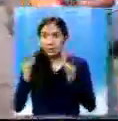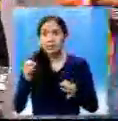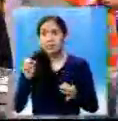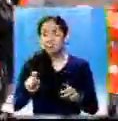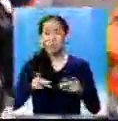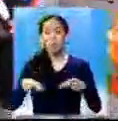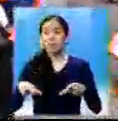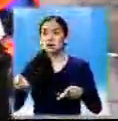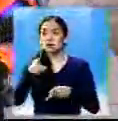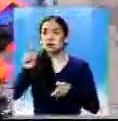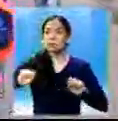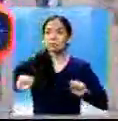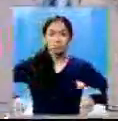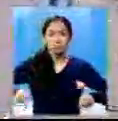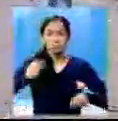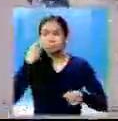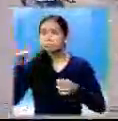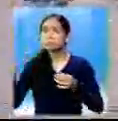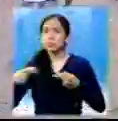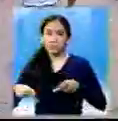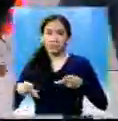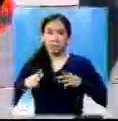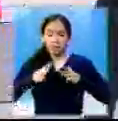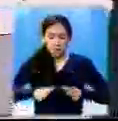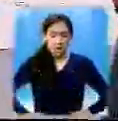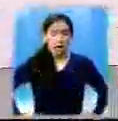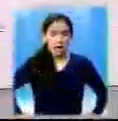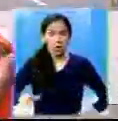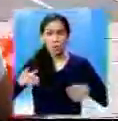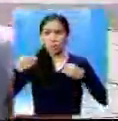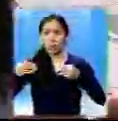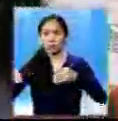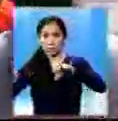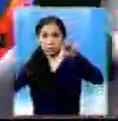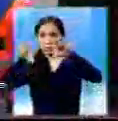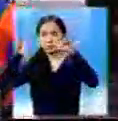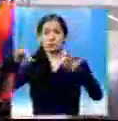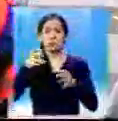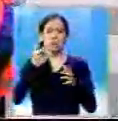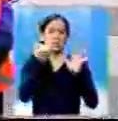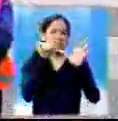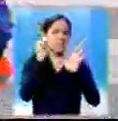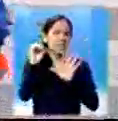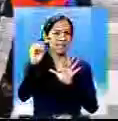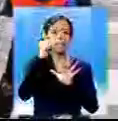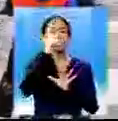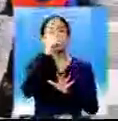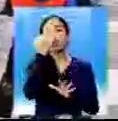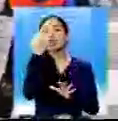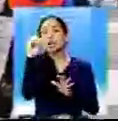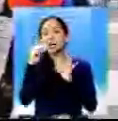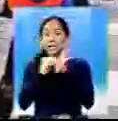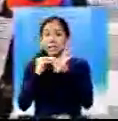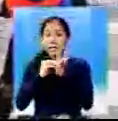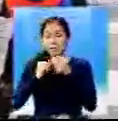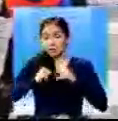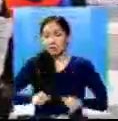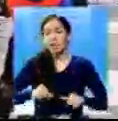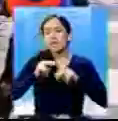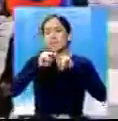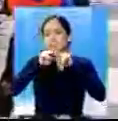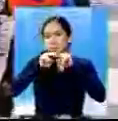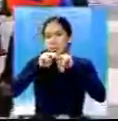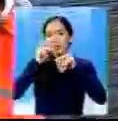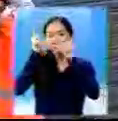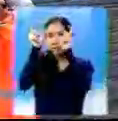Este domingo, vendedores ambulantes continuaron con la venta de chalecos. Los precios rondaban entre los 60 y los 130 quetzales. Según